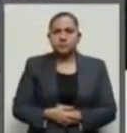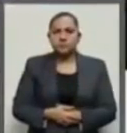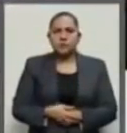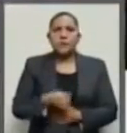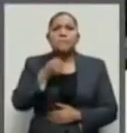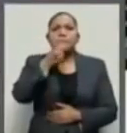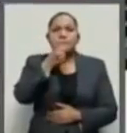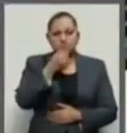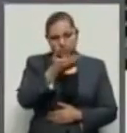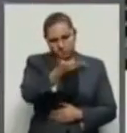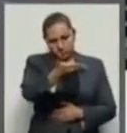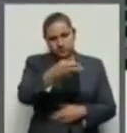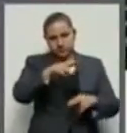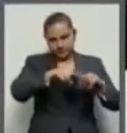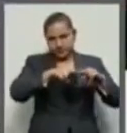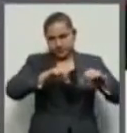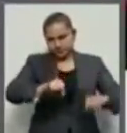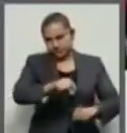Micrófono en la curul.